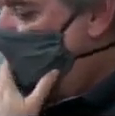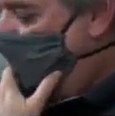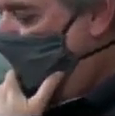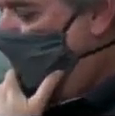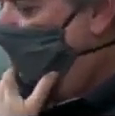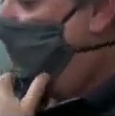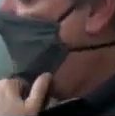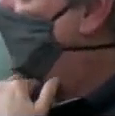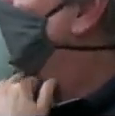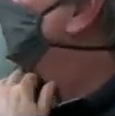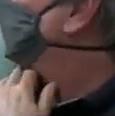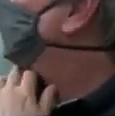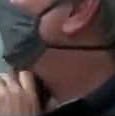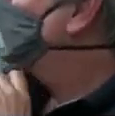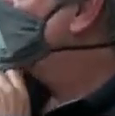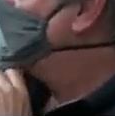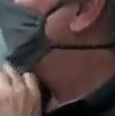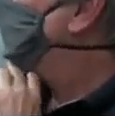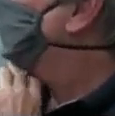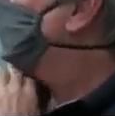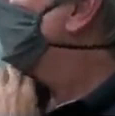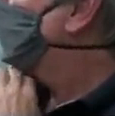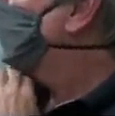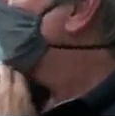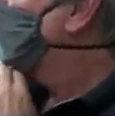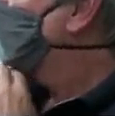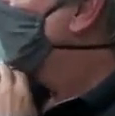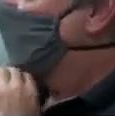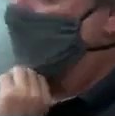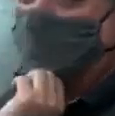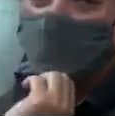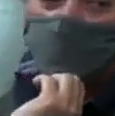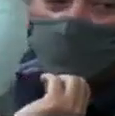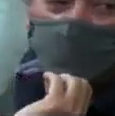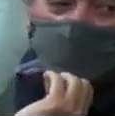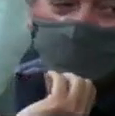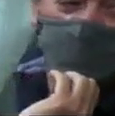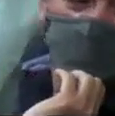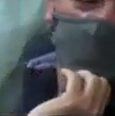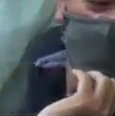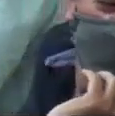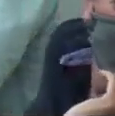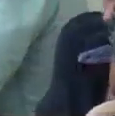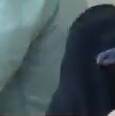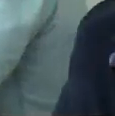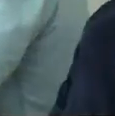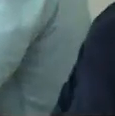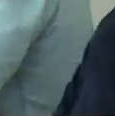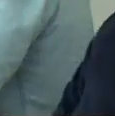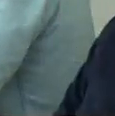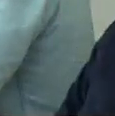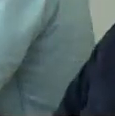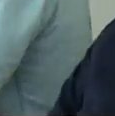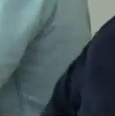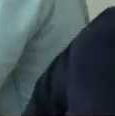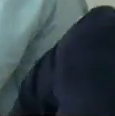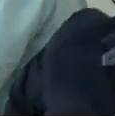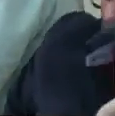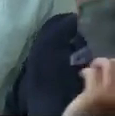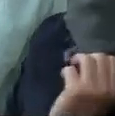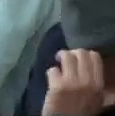Adame puede, digamos, corroborar los números y las cifras que estoy diciendo, ¿no? Y es el resultado